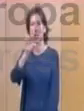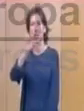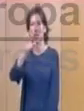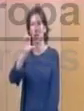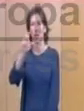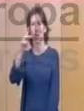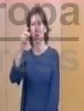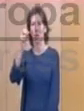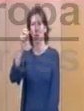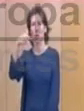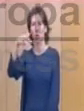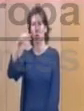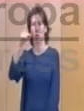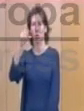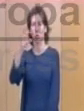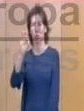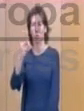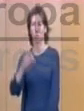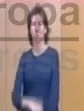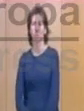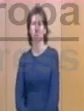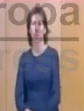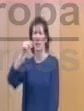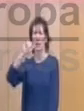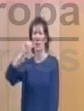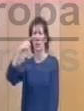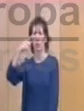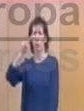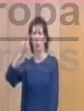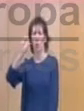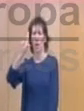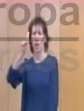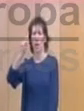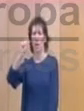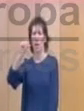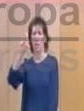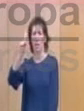de que declinan participar en la elección del presidente del Gobierno de España.